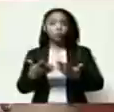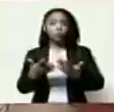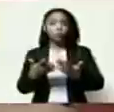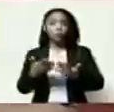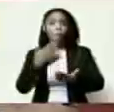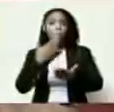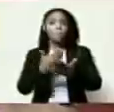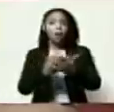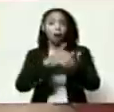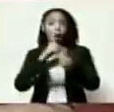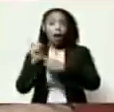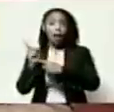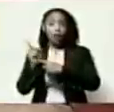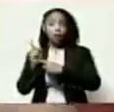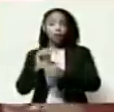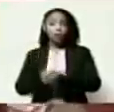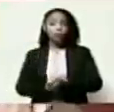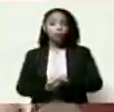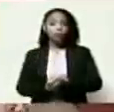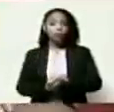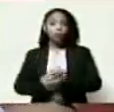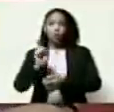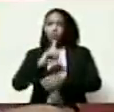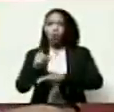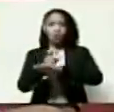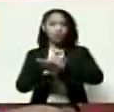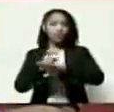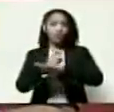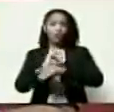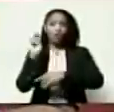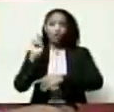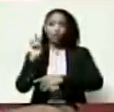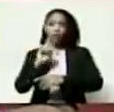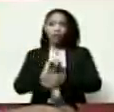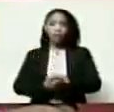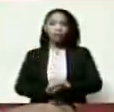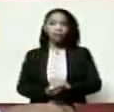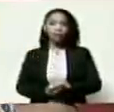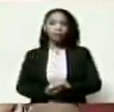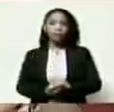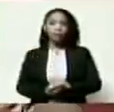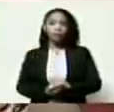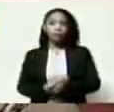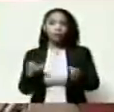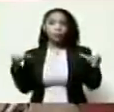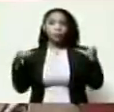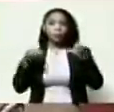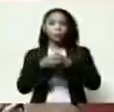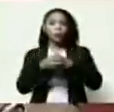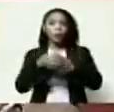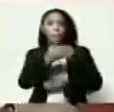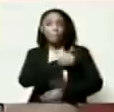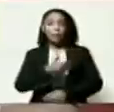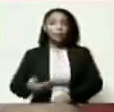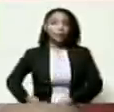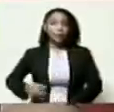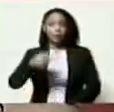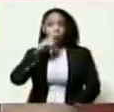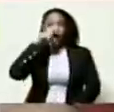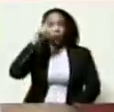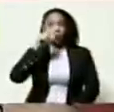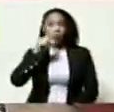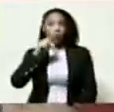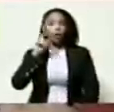piden ellos, son ellos, no es el gobierno de Venezuela. Una reunión, el presidente Nicolás Maduro, que